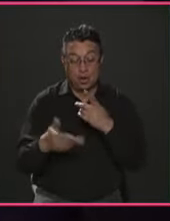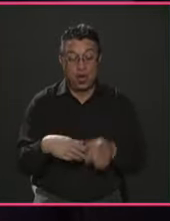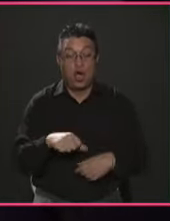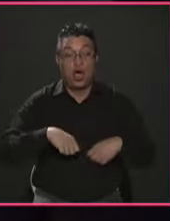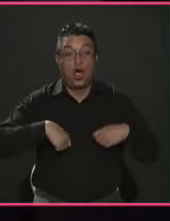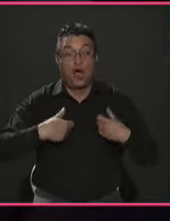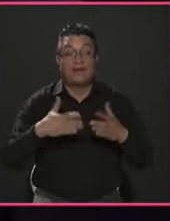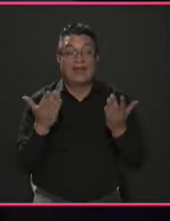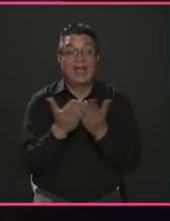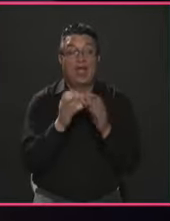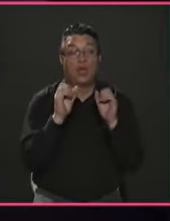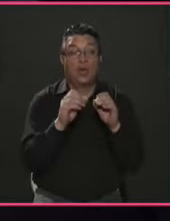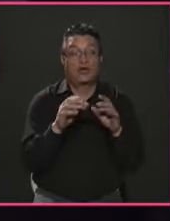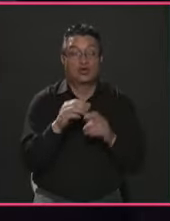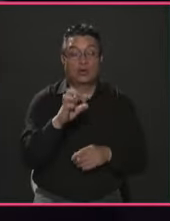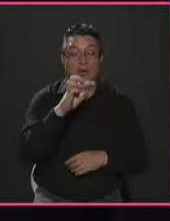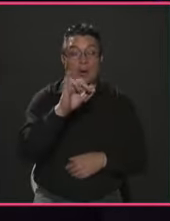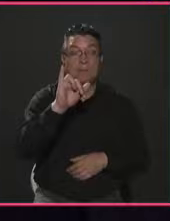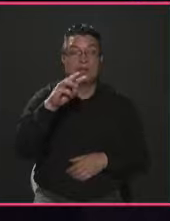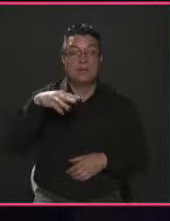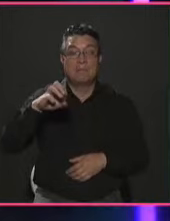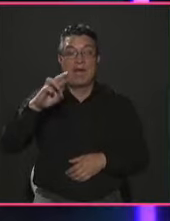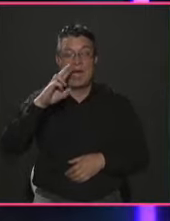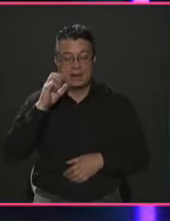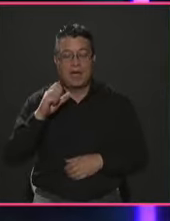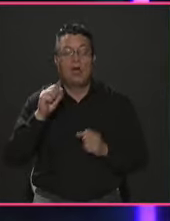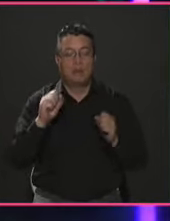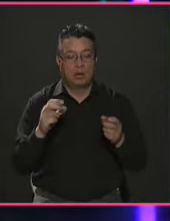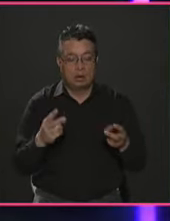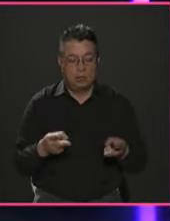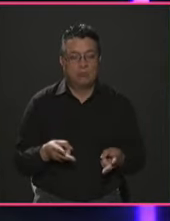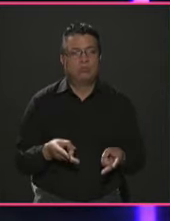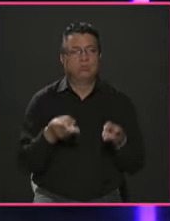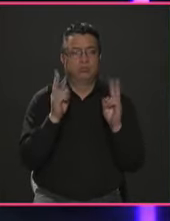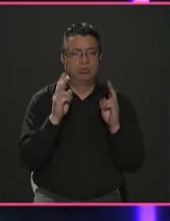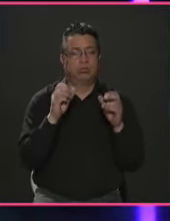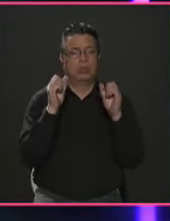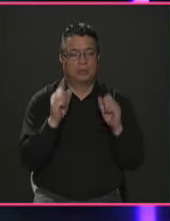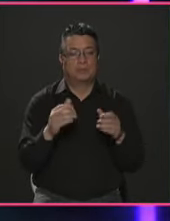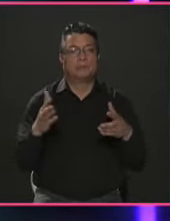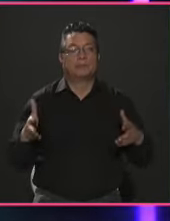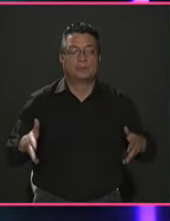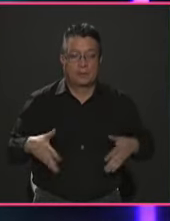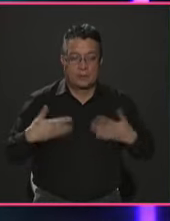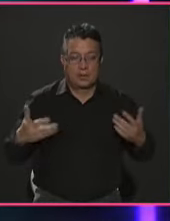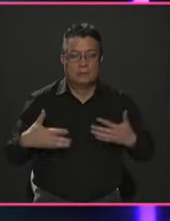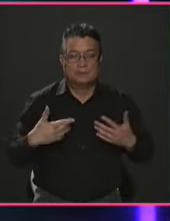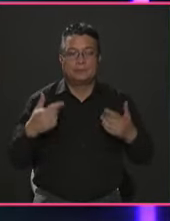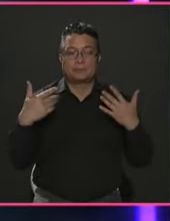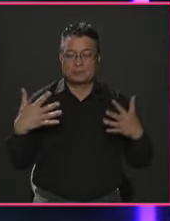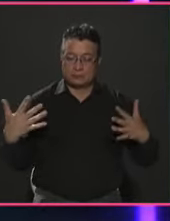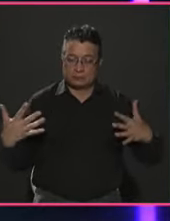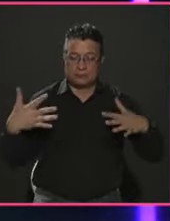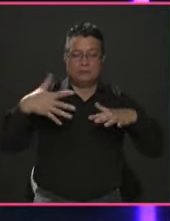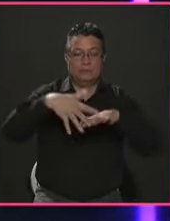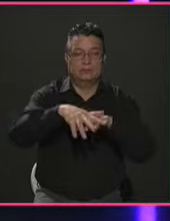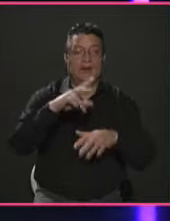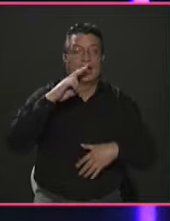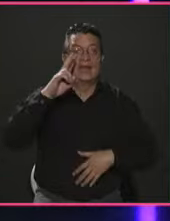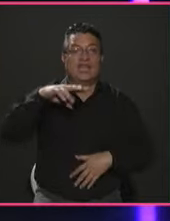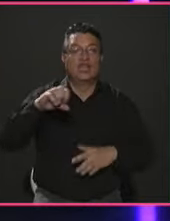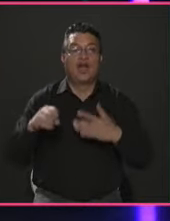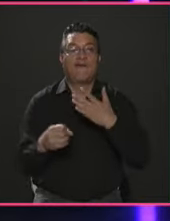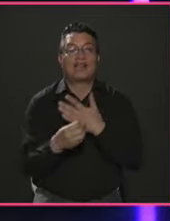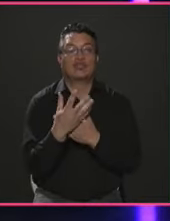de Educación primaria y secundaria la posibilidad cierta de entusiasmar de empaparse con la Innovación